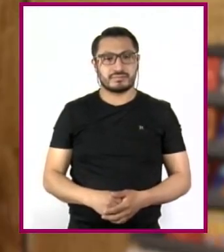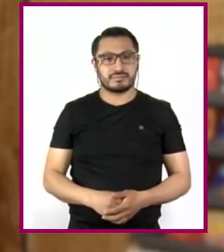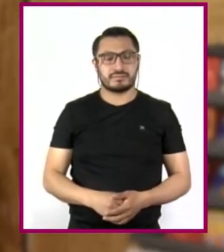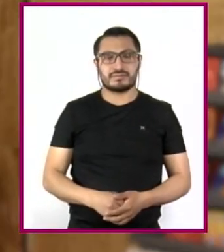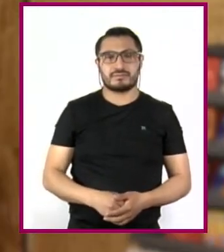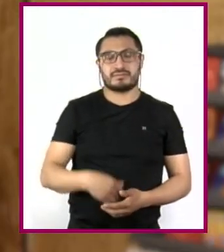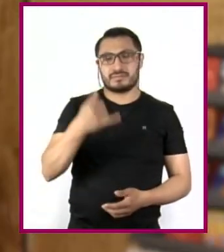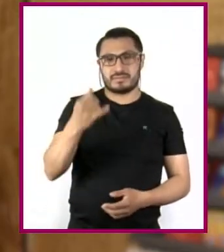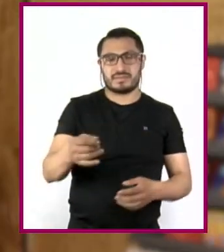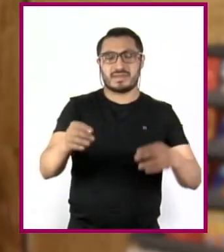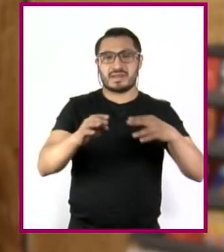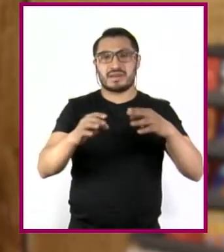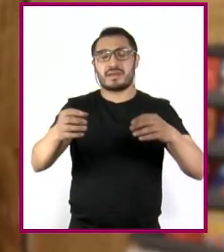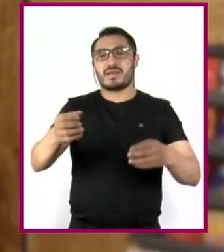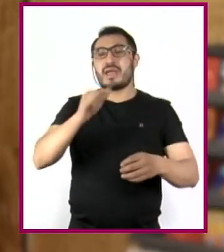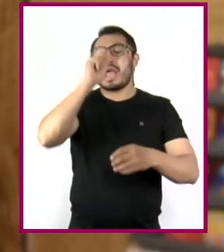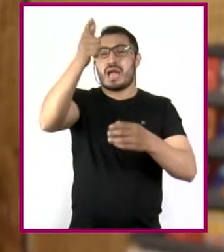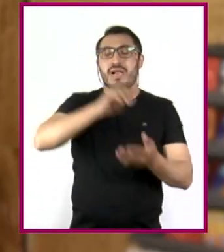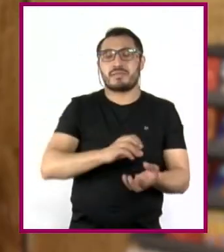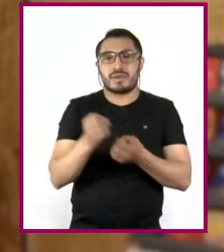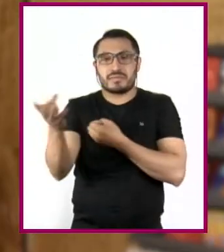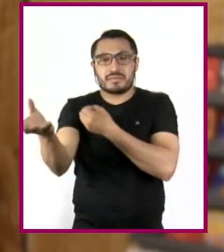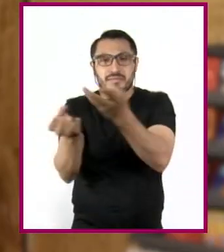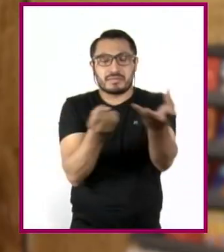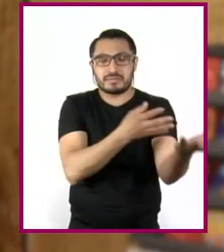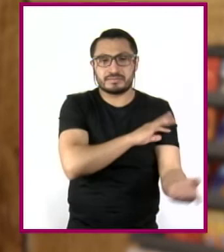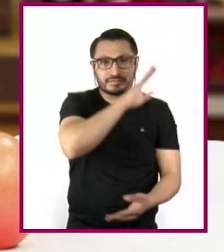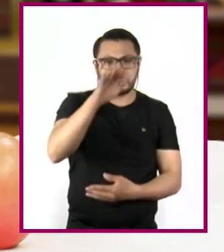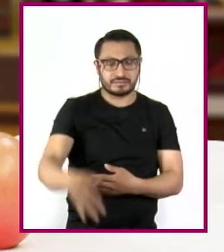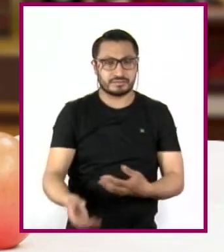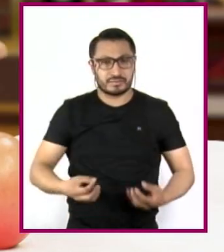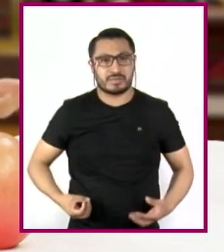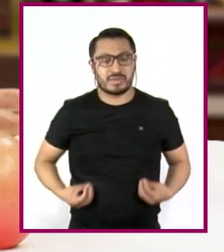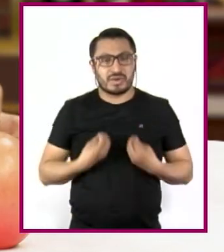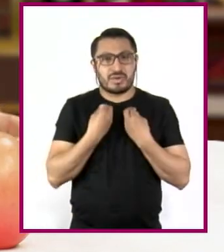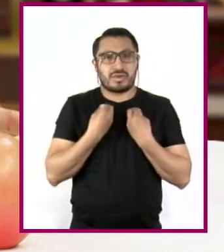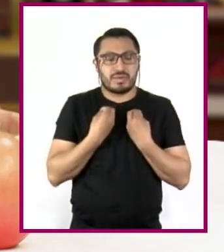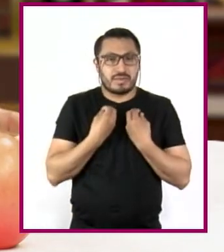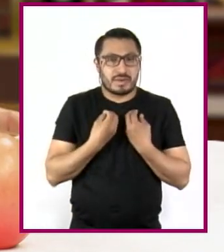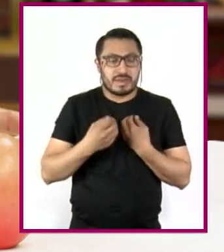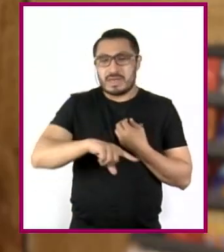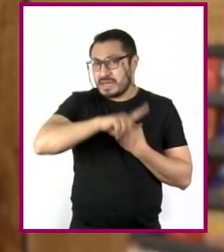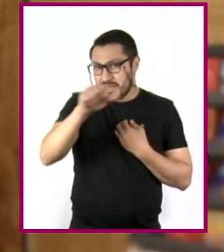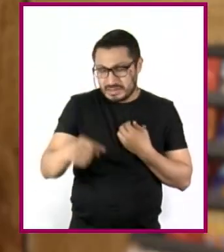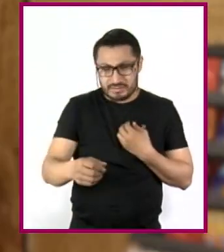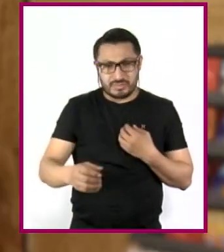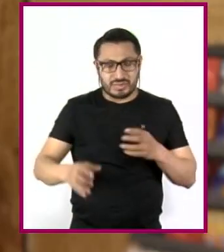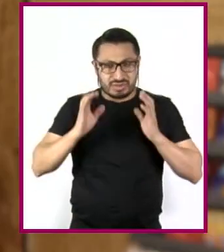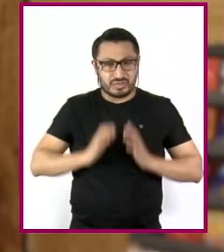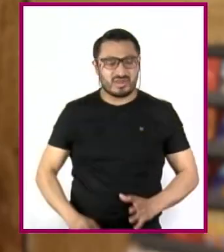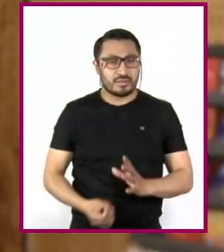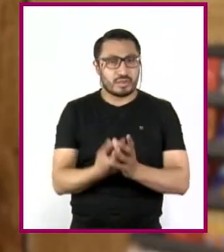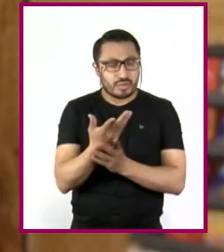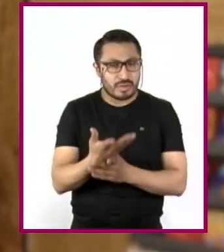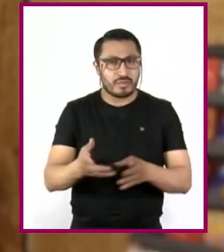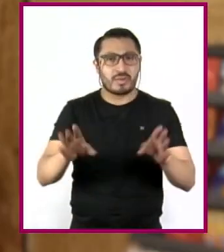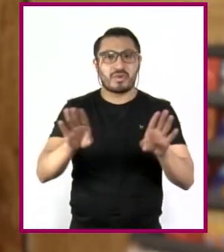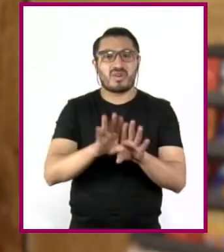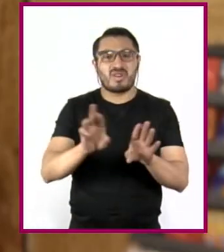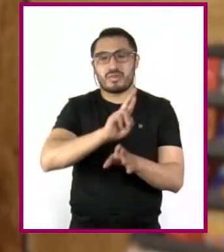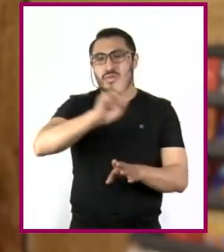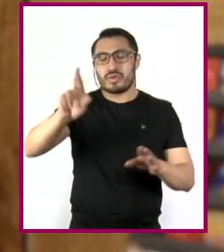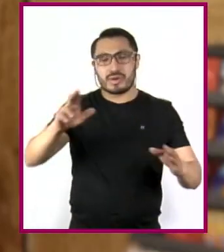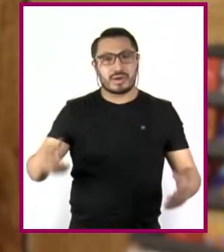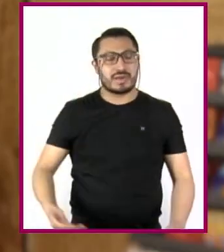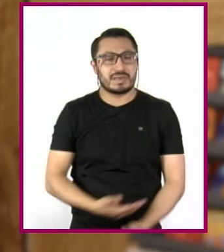la transmigración del alma después de la muerte a un nuevo cuerpo. ¿Como la reencarnación? Sí, pero no tiene que ser en un